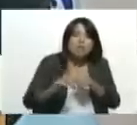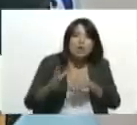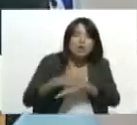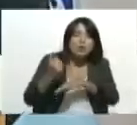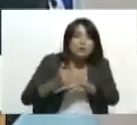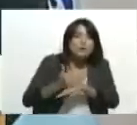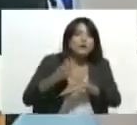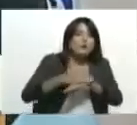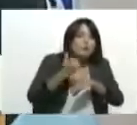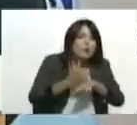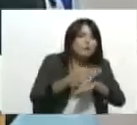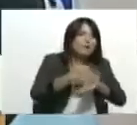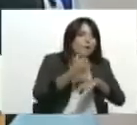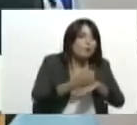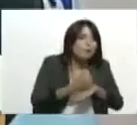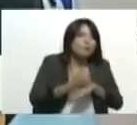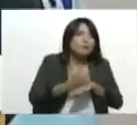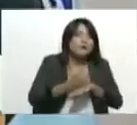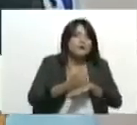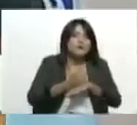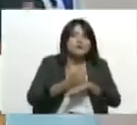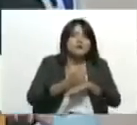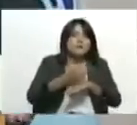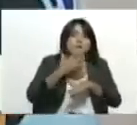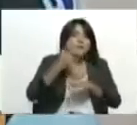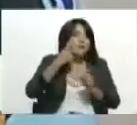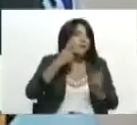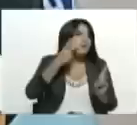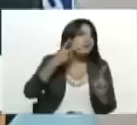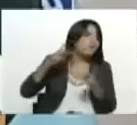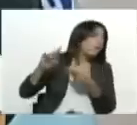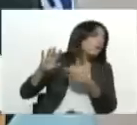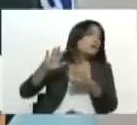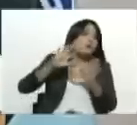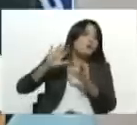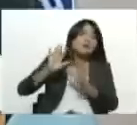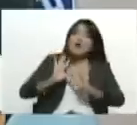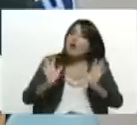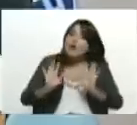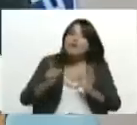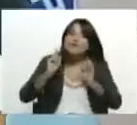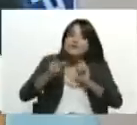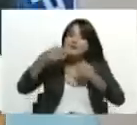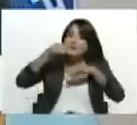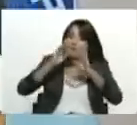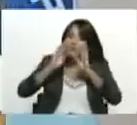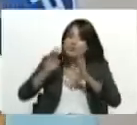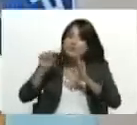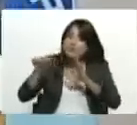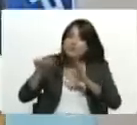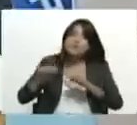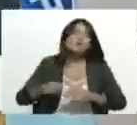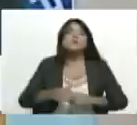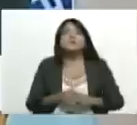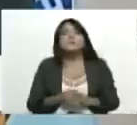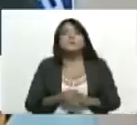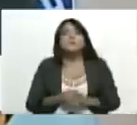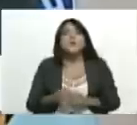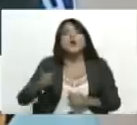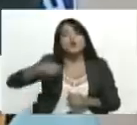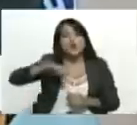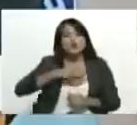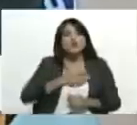no podemos obviar surgen declaraciones Nosotros hemos entrevistado